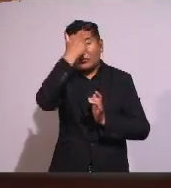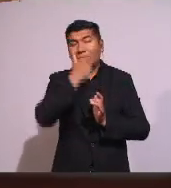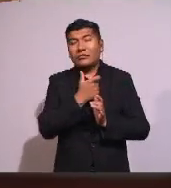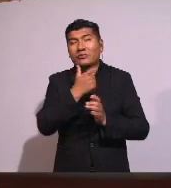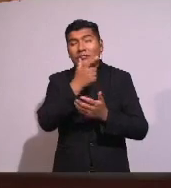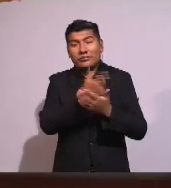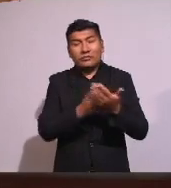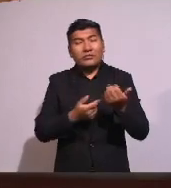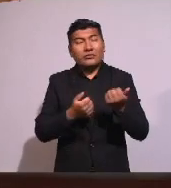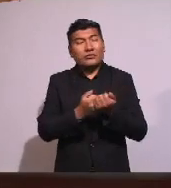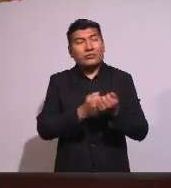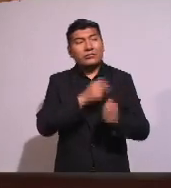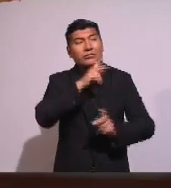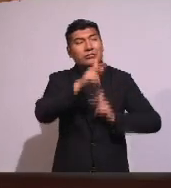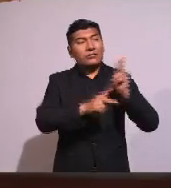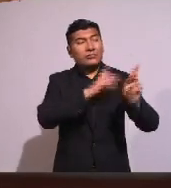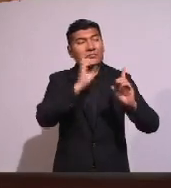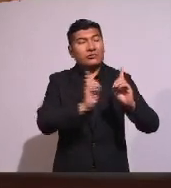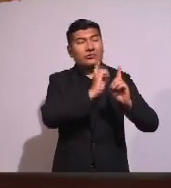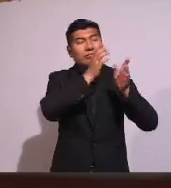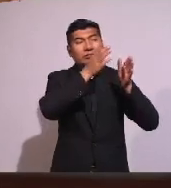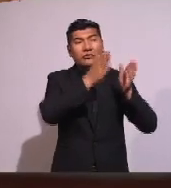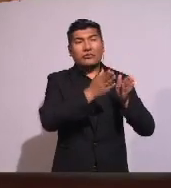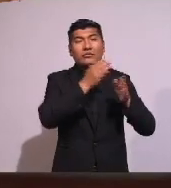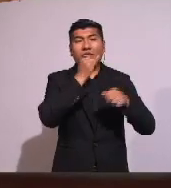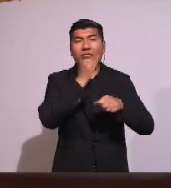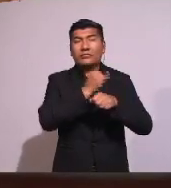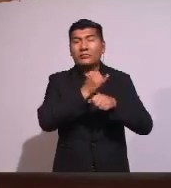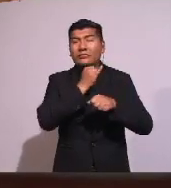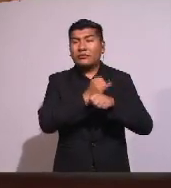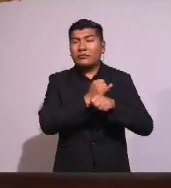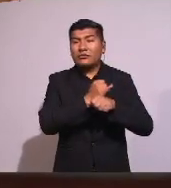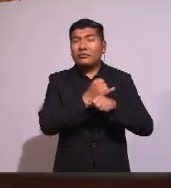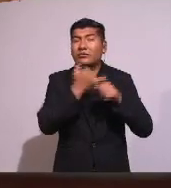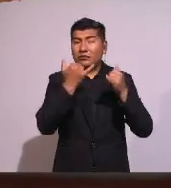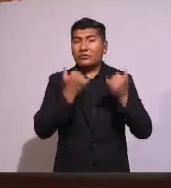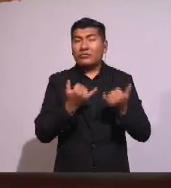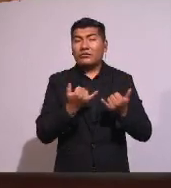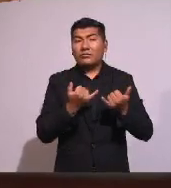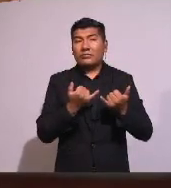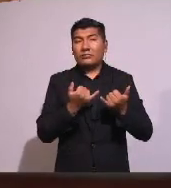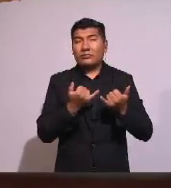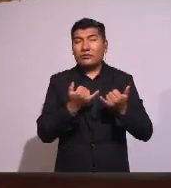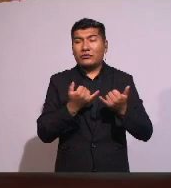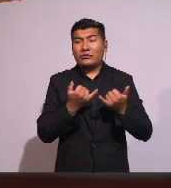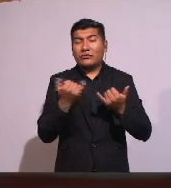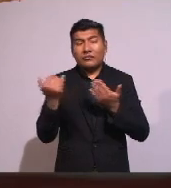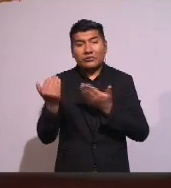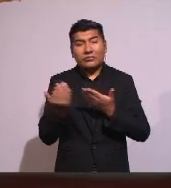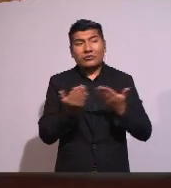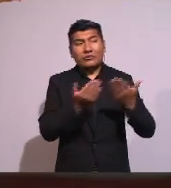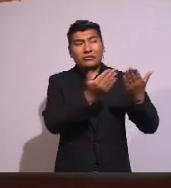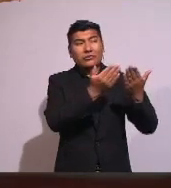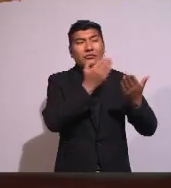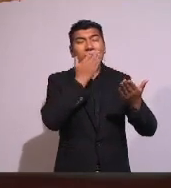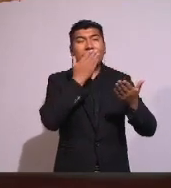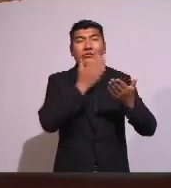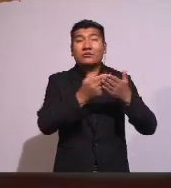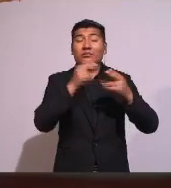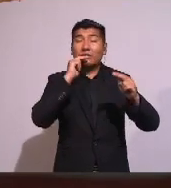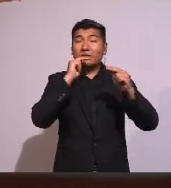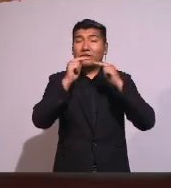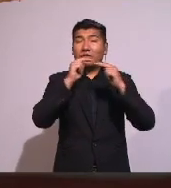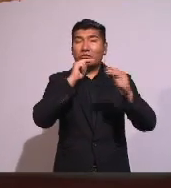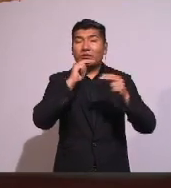confió a los discípulos, a los apóstoles, a la iglesia hoy, llevar la buena